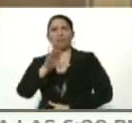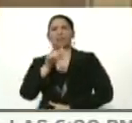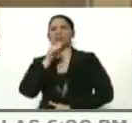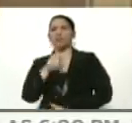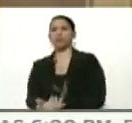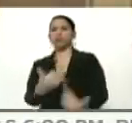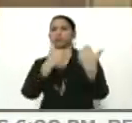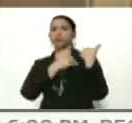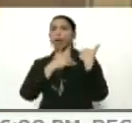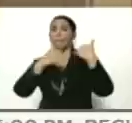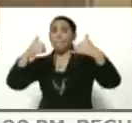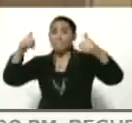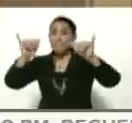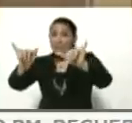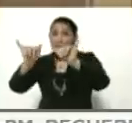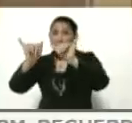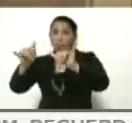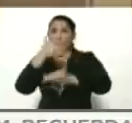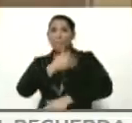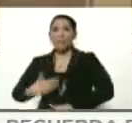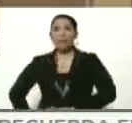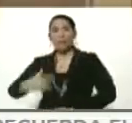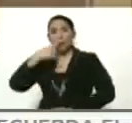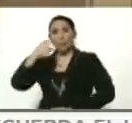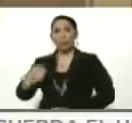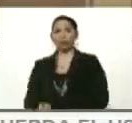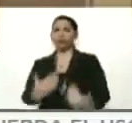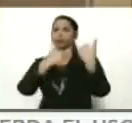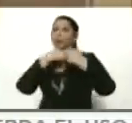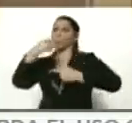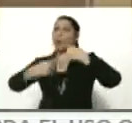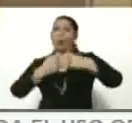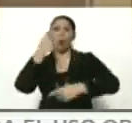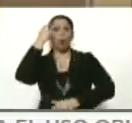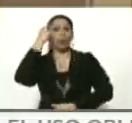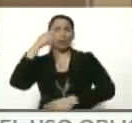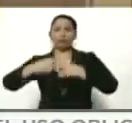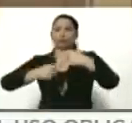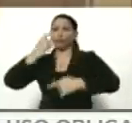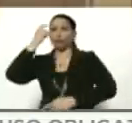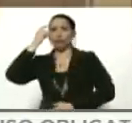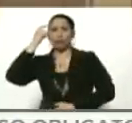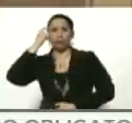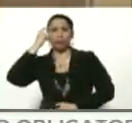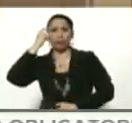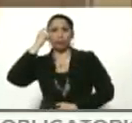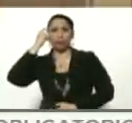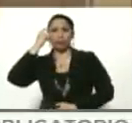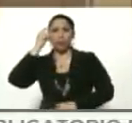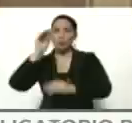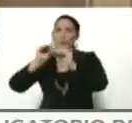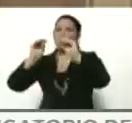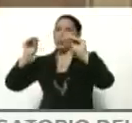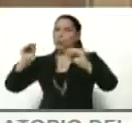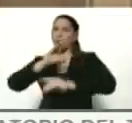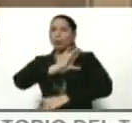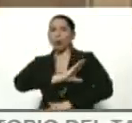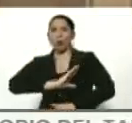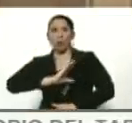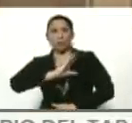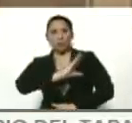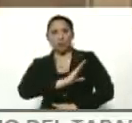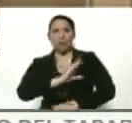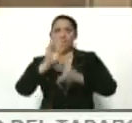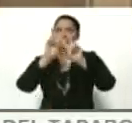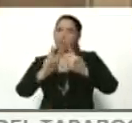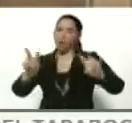el mismo presidente Nicolás Maduro. Todos los días, llamando a la comisión,